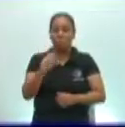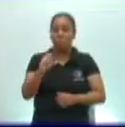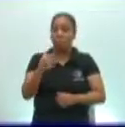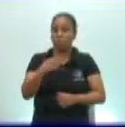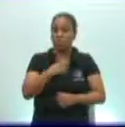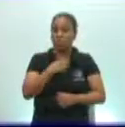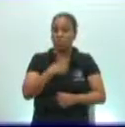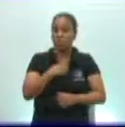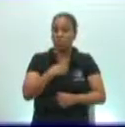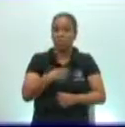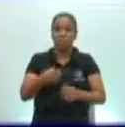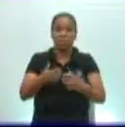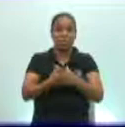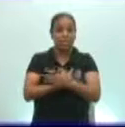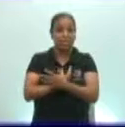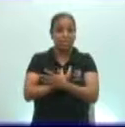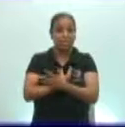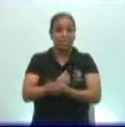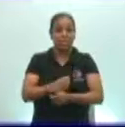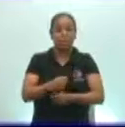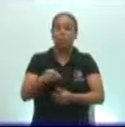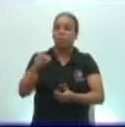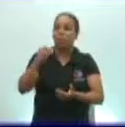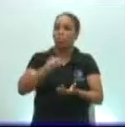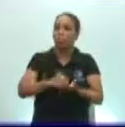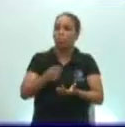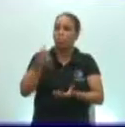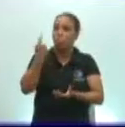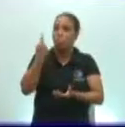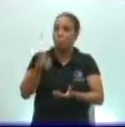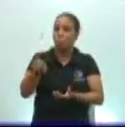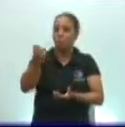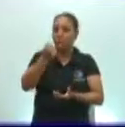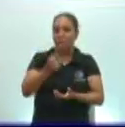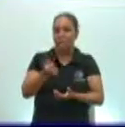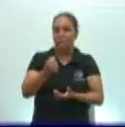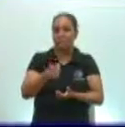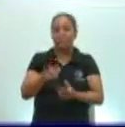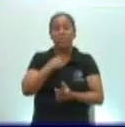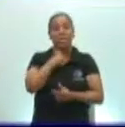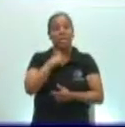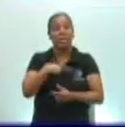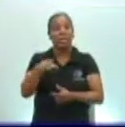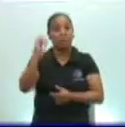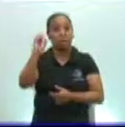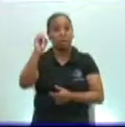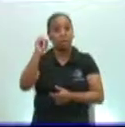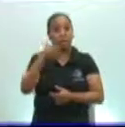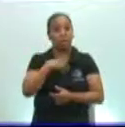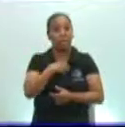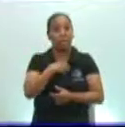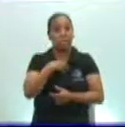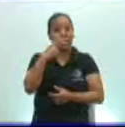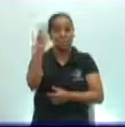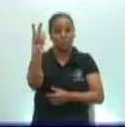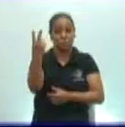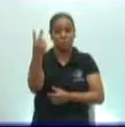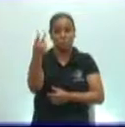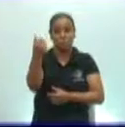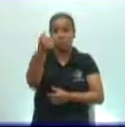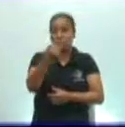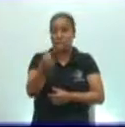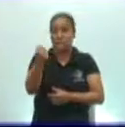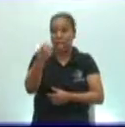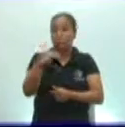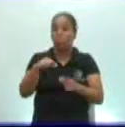estoy representando un átomo de ese elemento químico. Y en el caso del oxígeno, me dice que tiene 2 átomos.